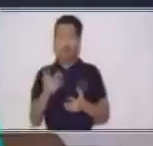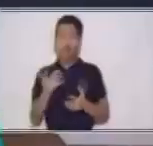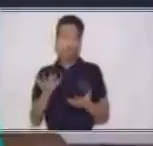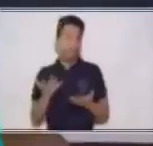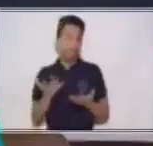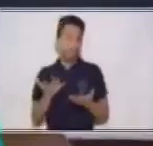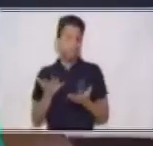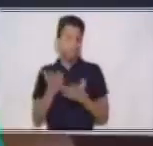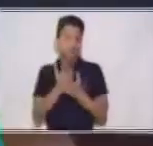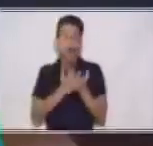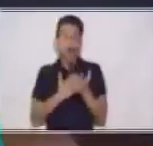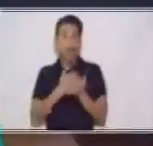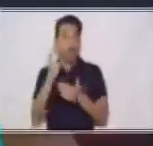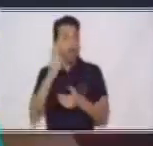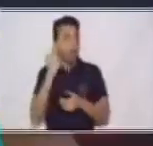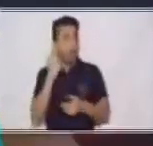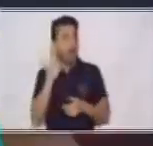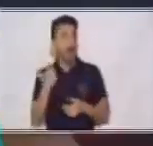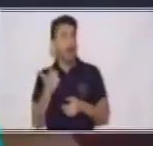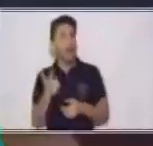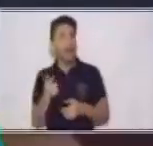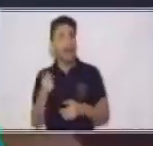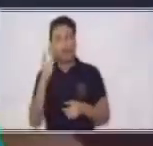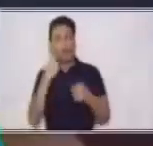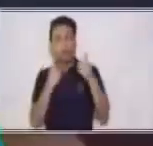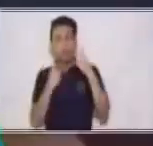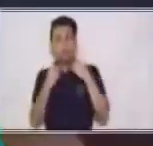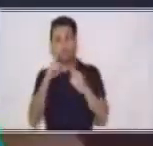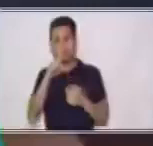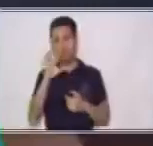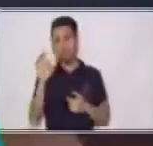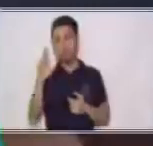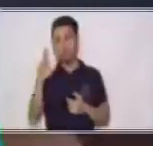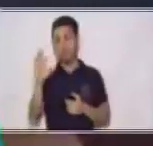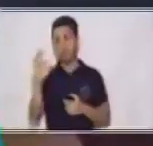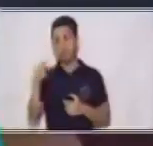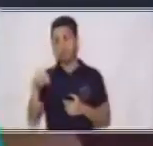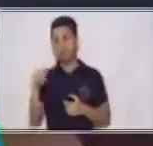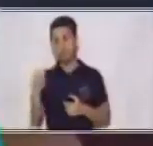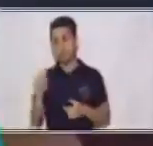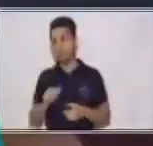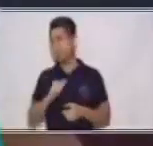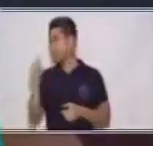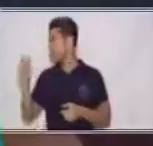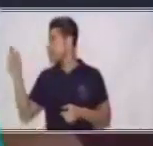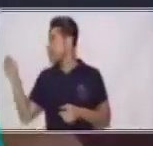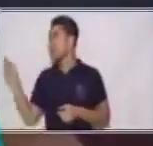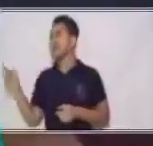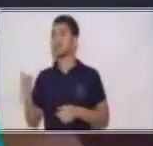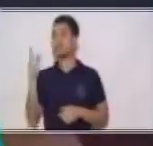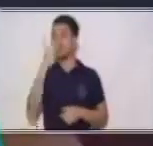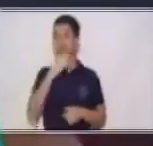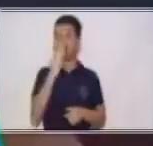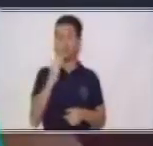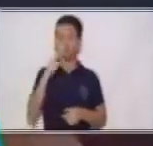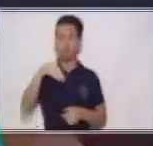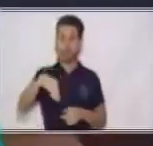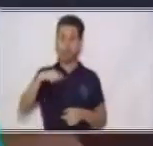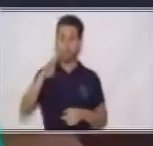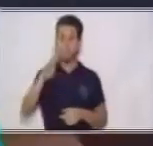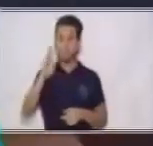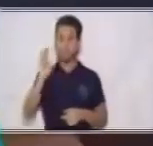haber escuchado La Llorona. Y también tenemos a el sombrerón, también muy popular,